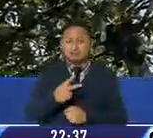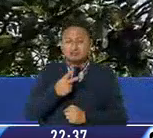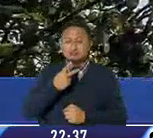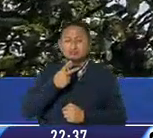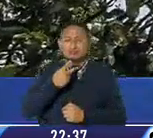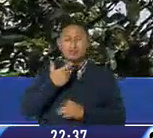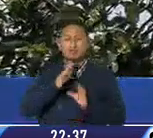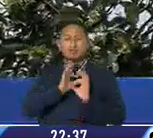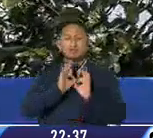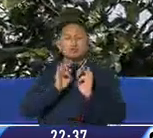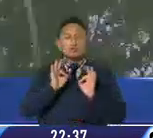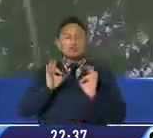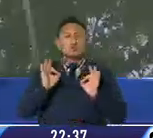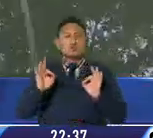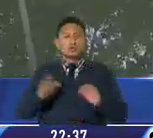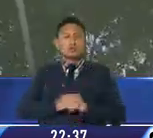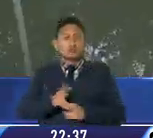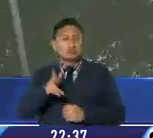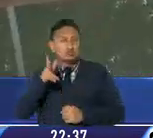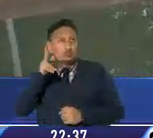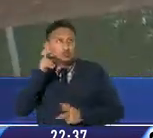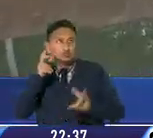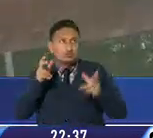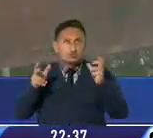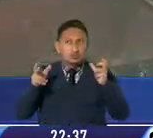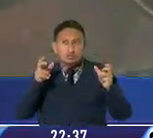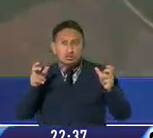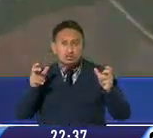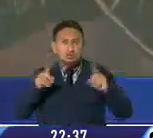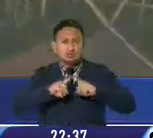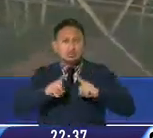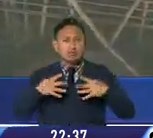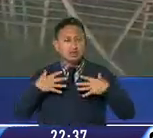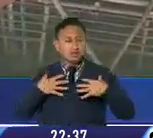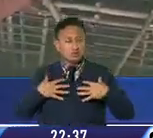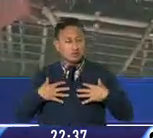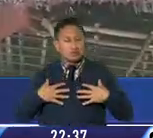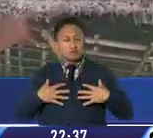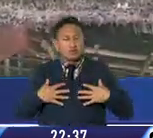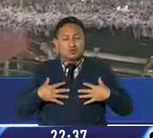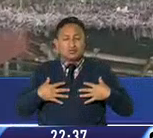puro, escuchar una variedad de sonidos relajantes.